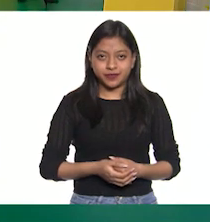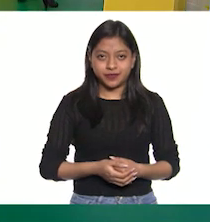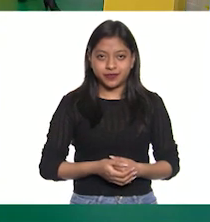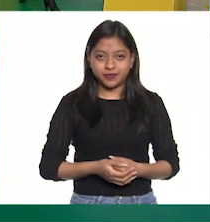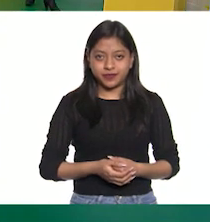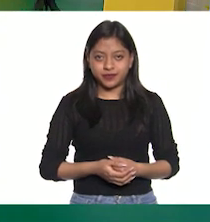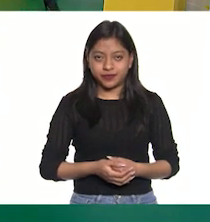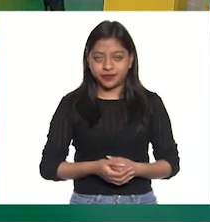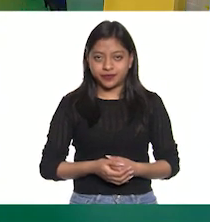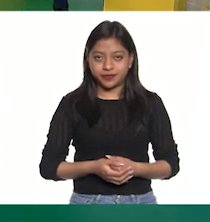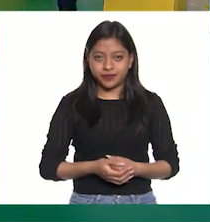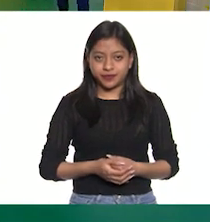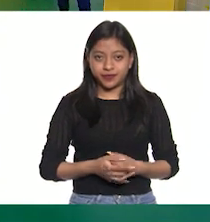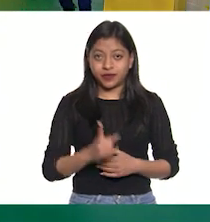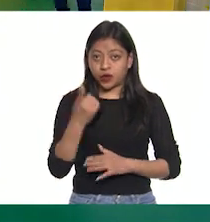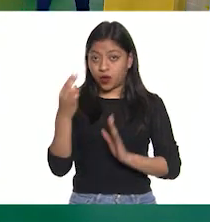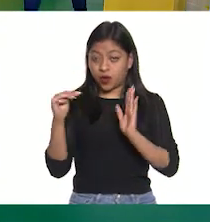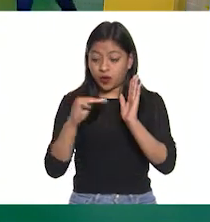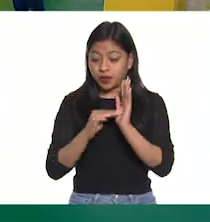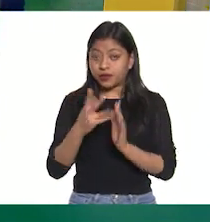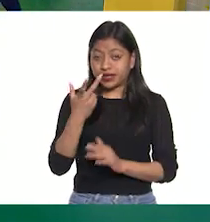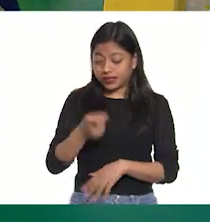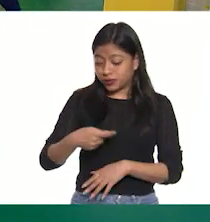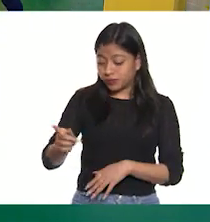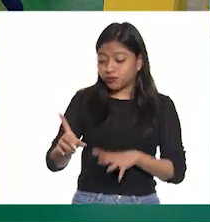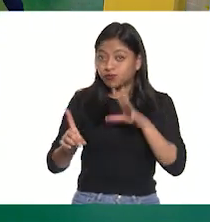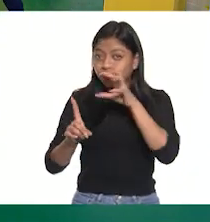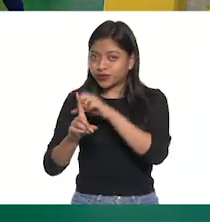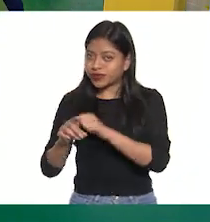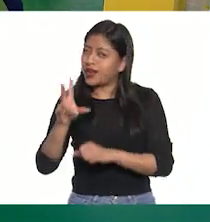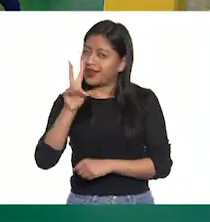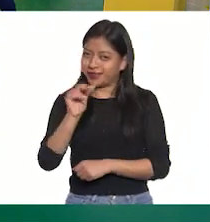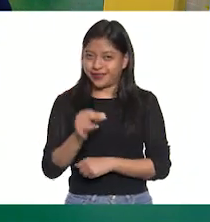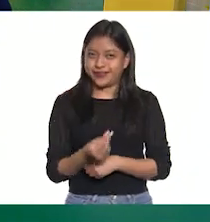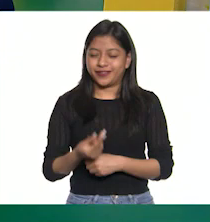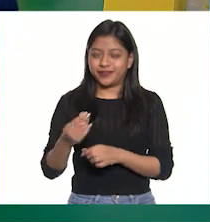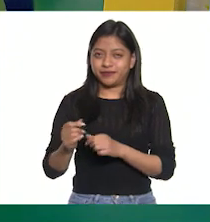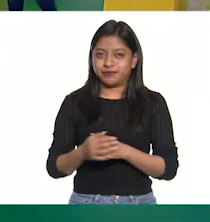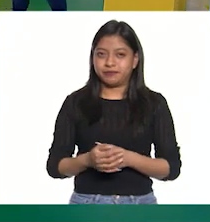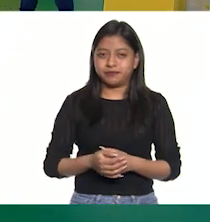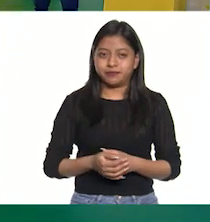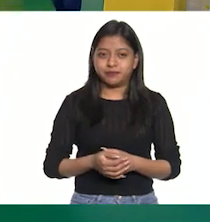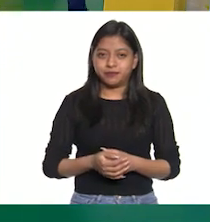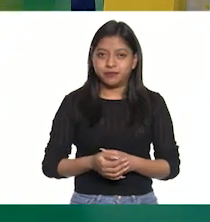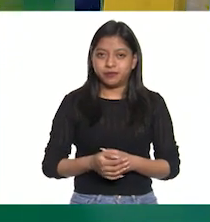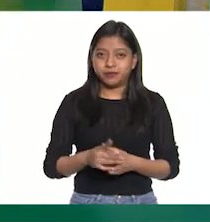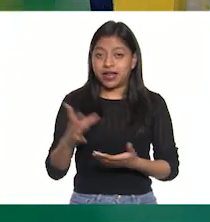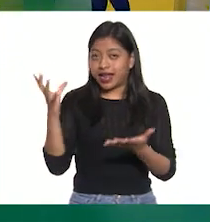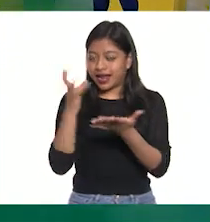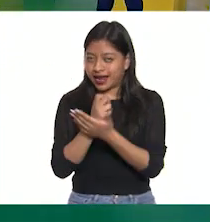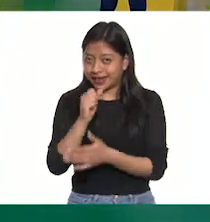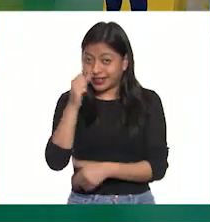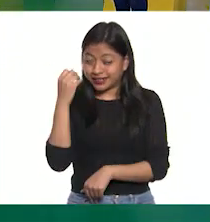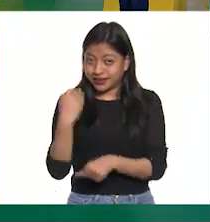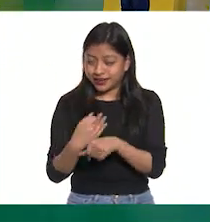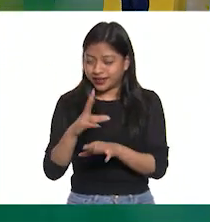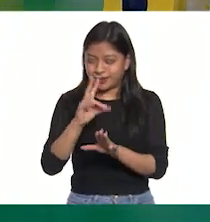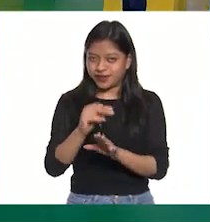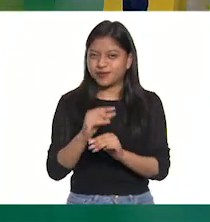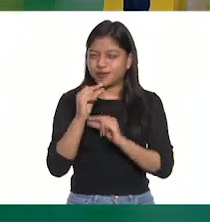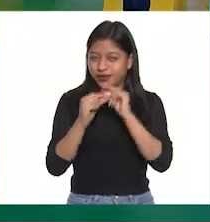no voy a tratar de atinarle al 1000, la verdad, para que sea más divertido también. Si no, alguien va a ganar muy rápido. A ver, vamos a